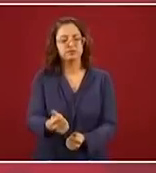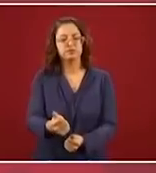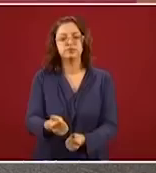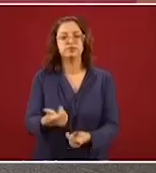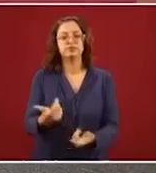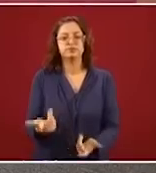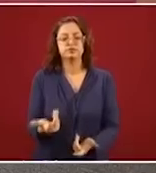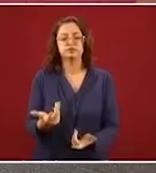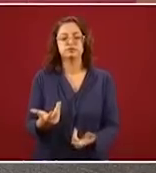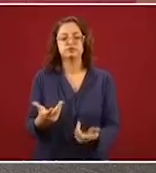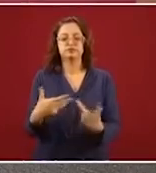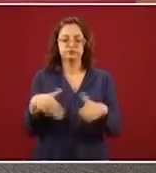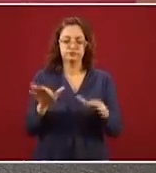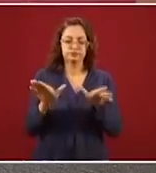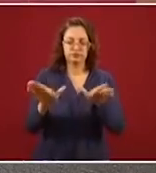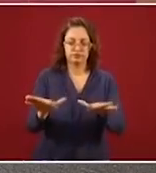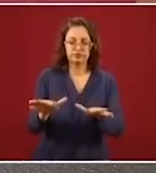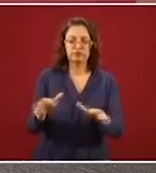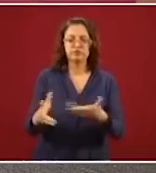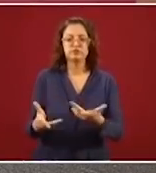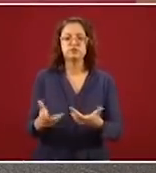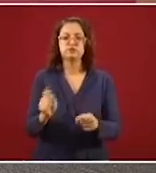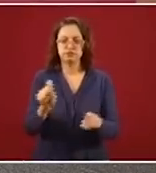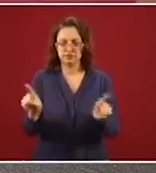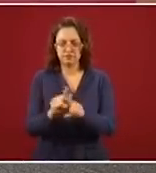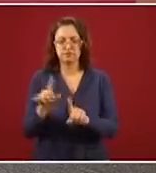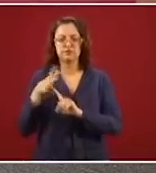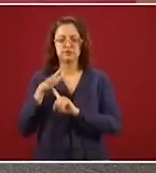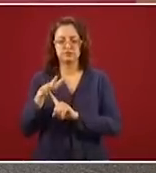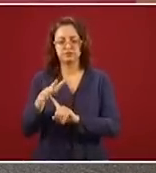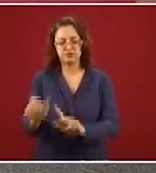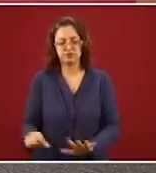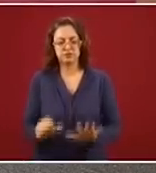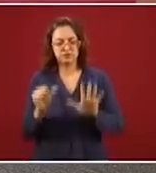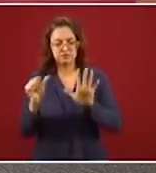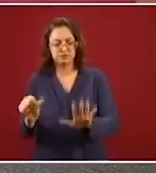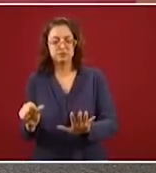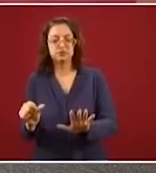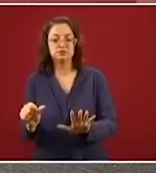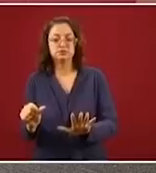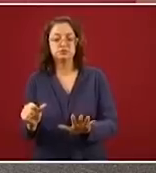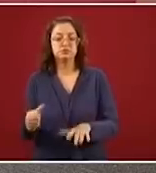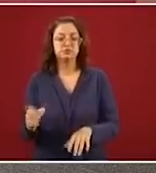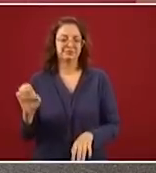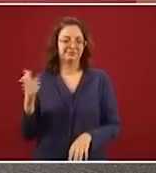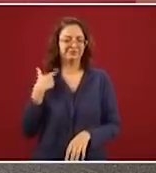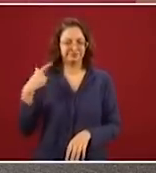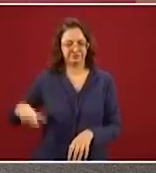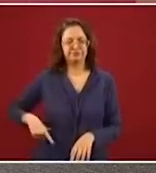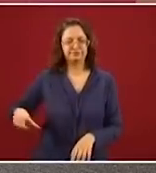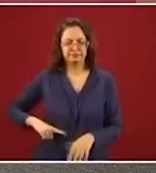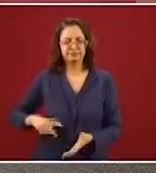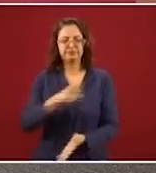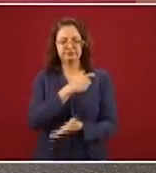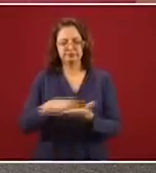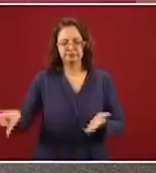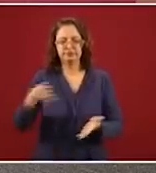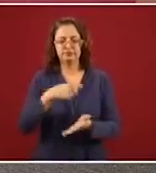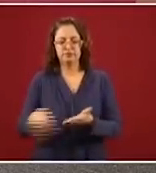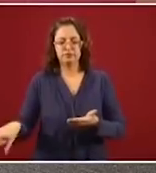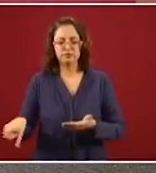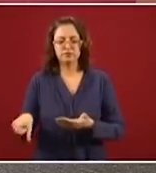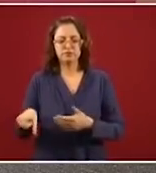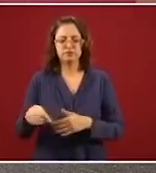y los helicópteros, 6 también que compraron el sexenio pasado para